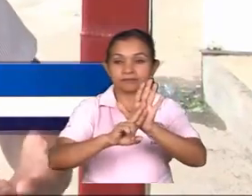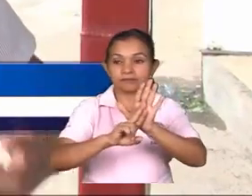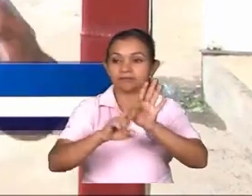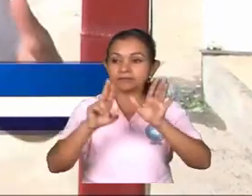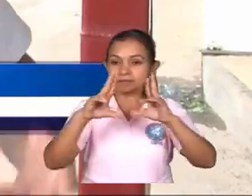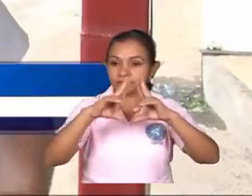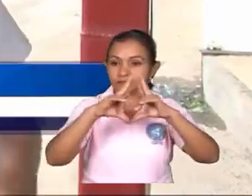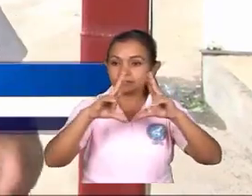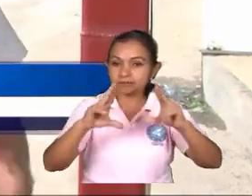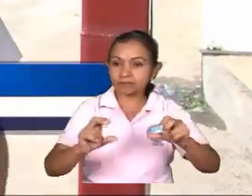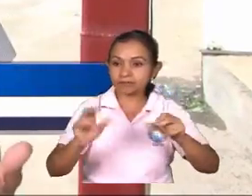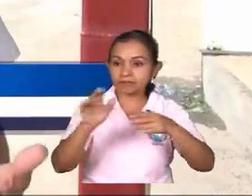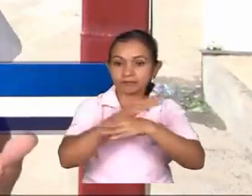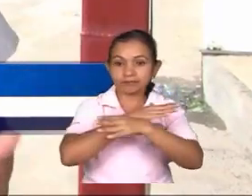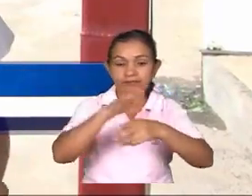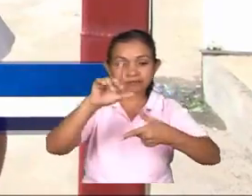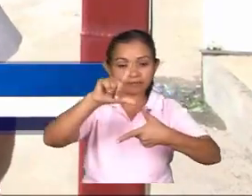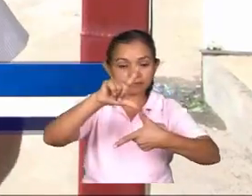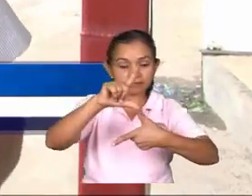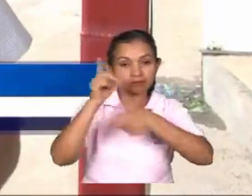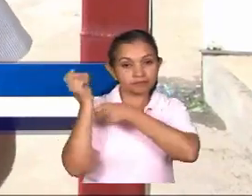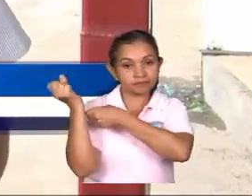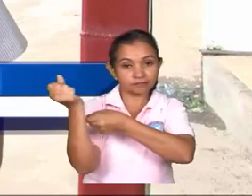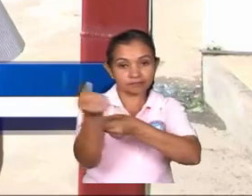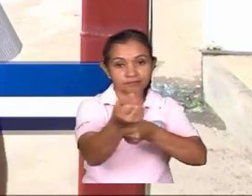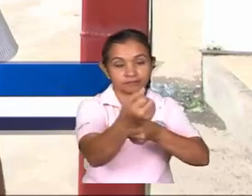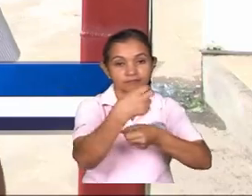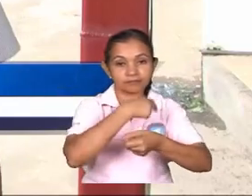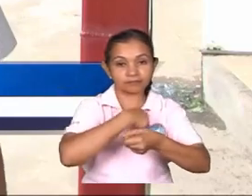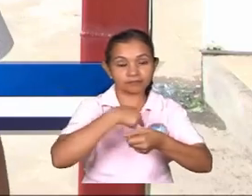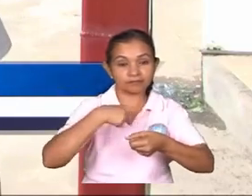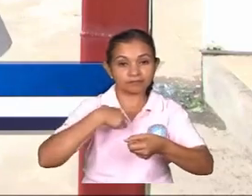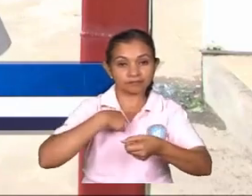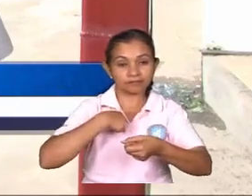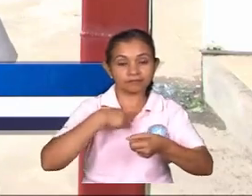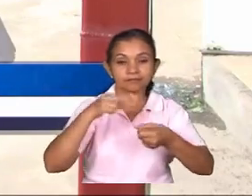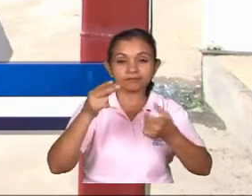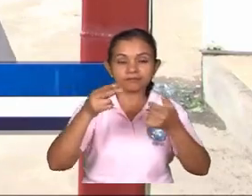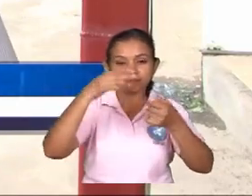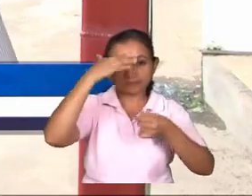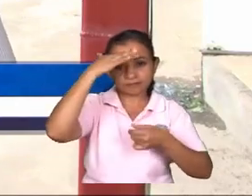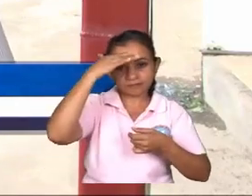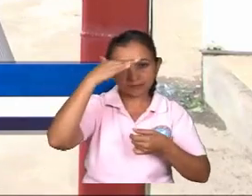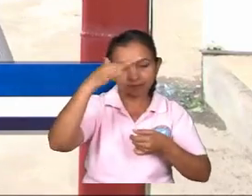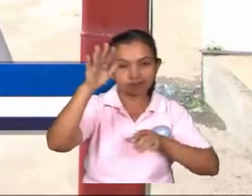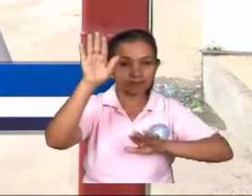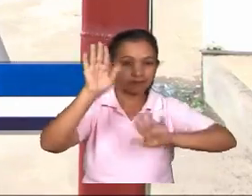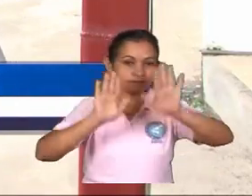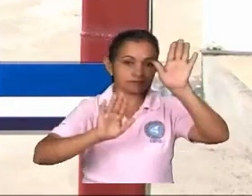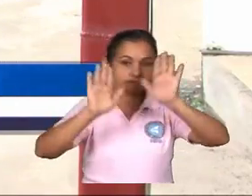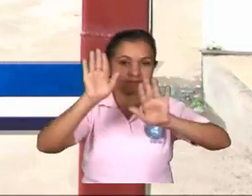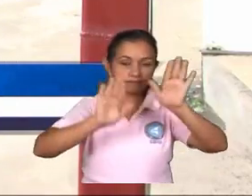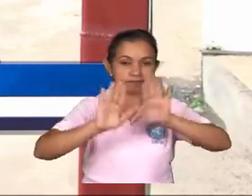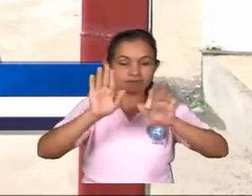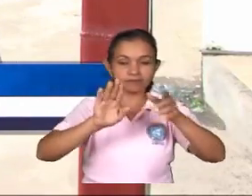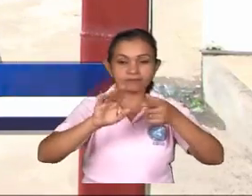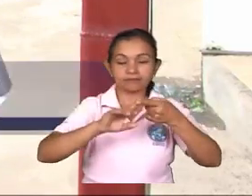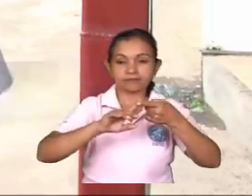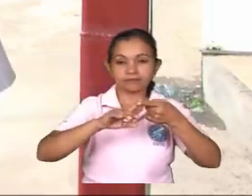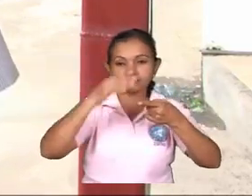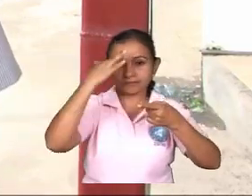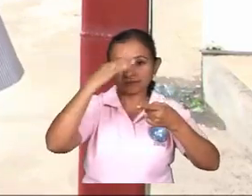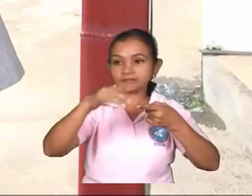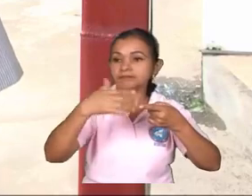nuestro país en la Serie Latinoamericana de Béisbol que se va a llevar a cabo en Veracruz, México. Van a participar los campeones de la Liga Veracruzana de